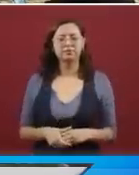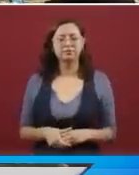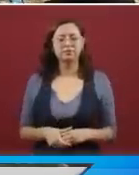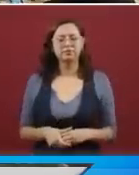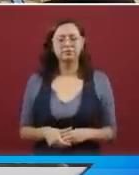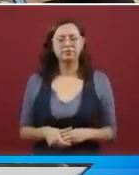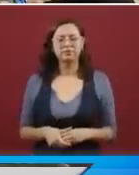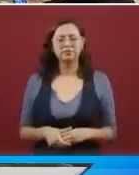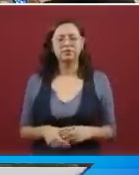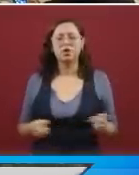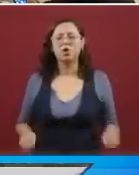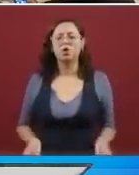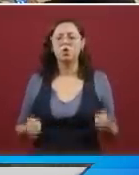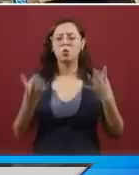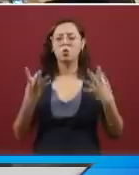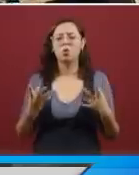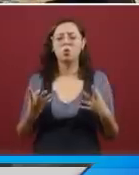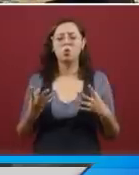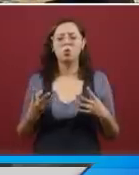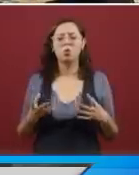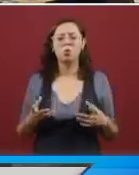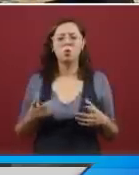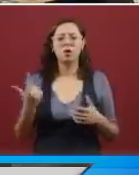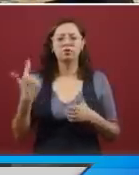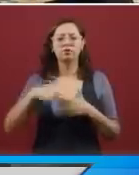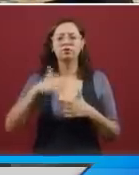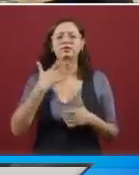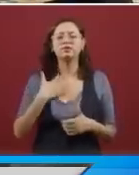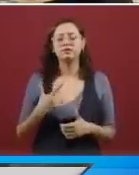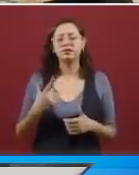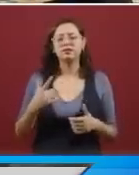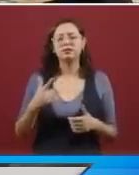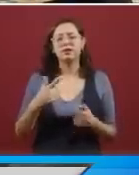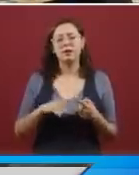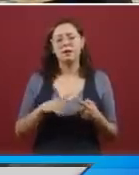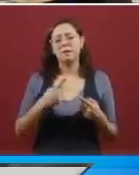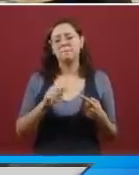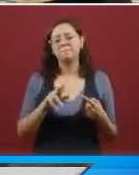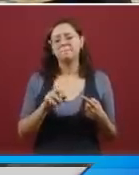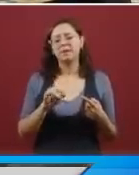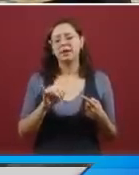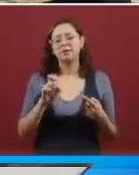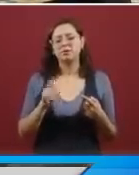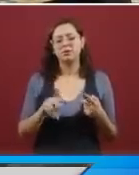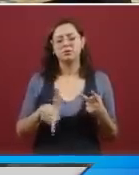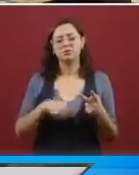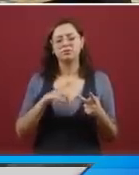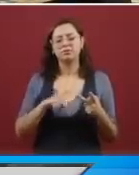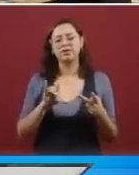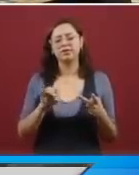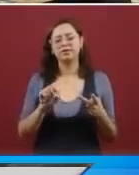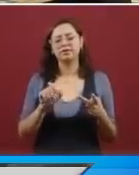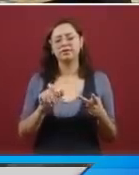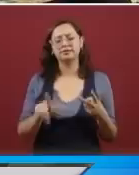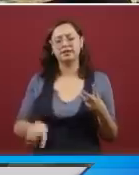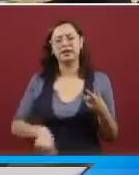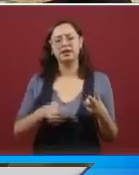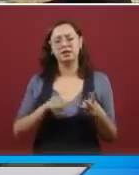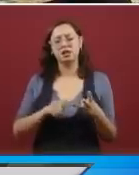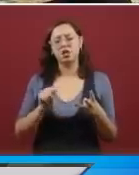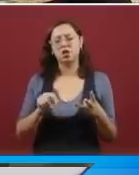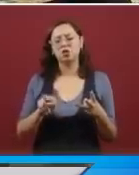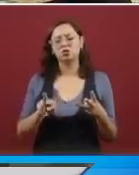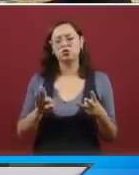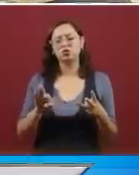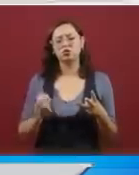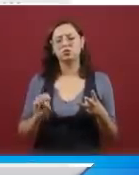el ducto de Tuxpan-Azcapotzalco y Tula-Tuxpan. Se mantienen en funcionamiento el uso de 428 pipas para la distribución de